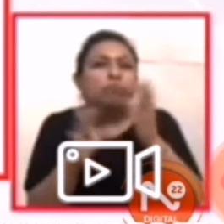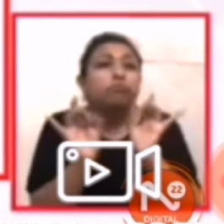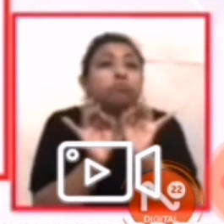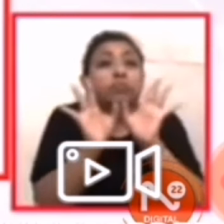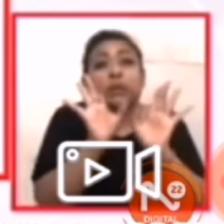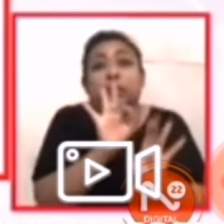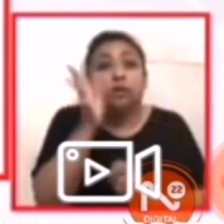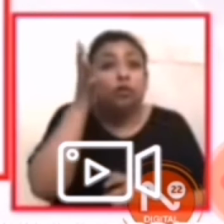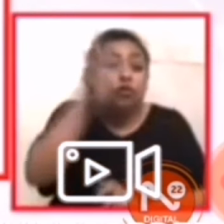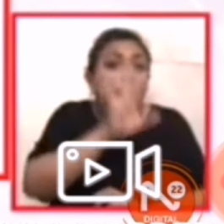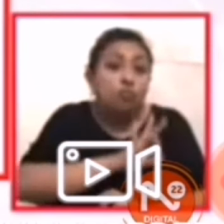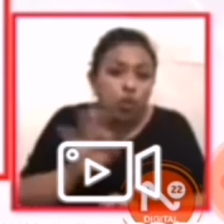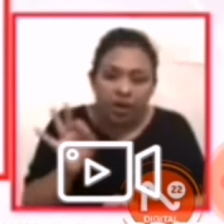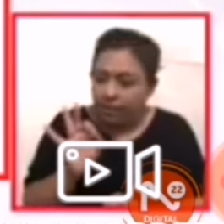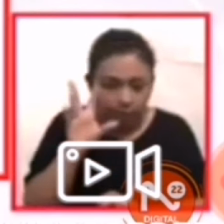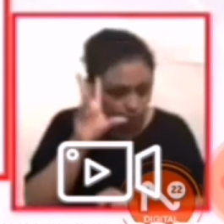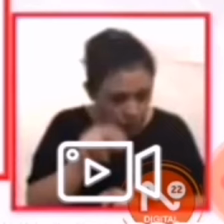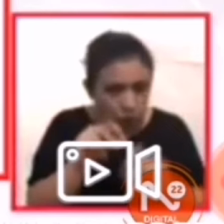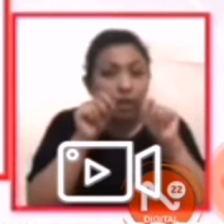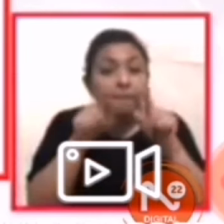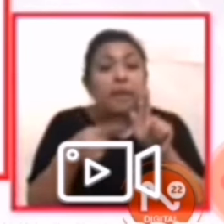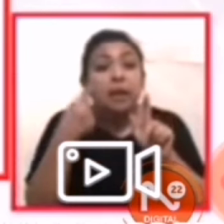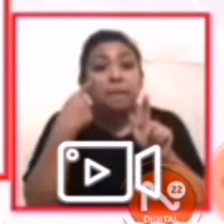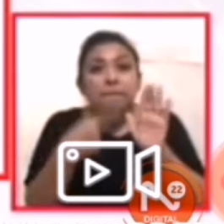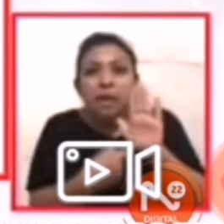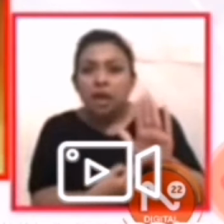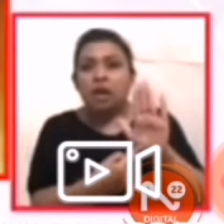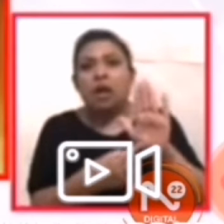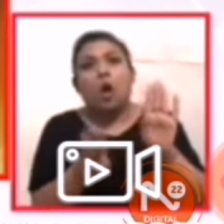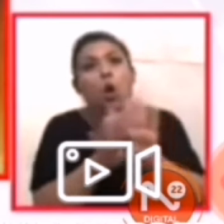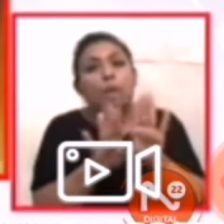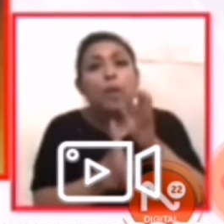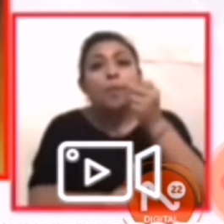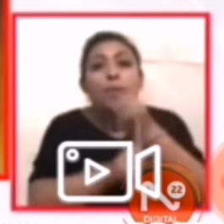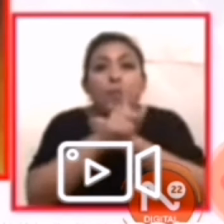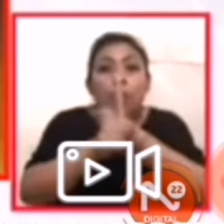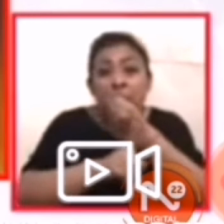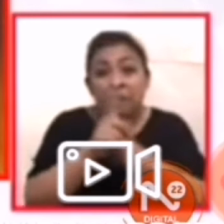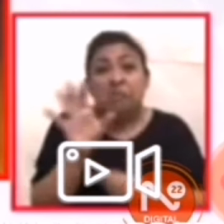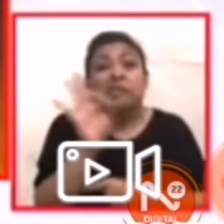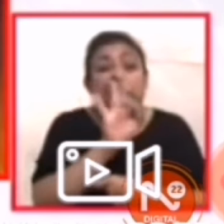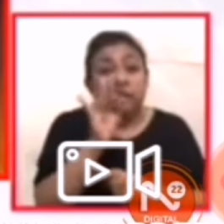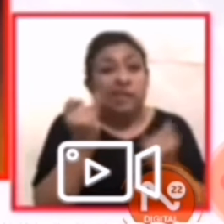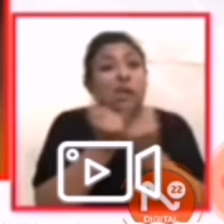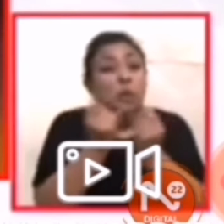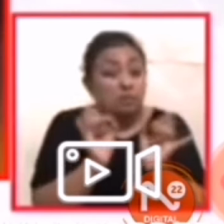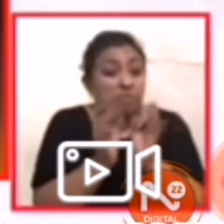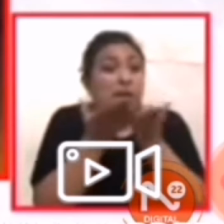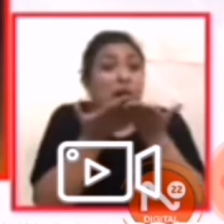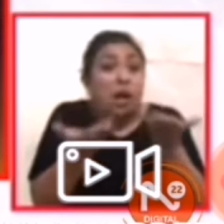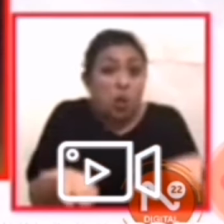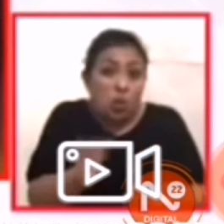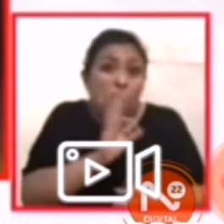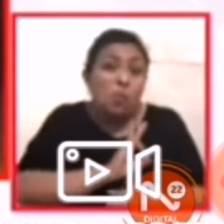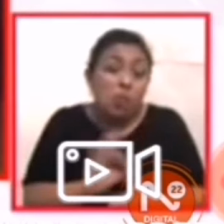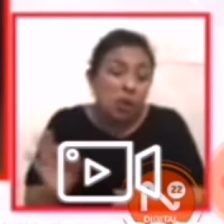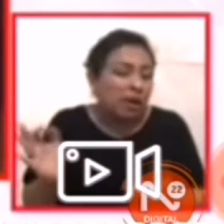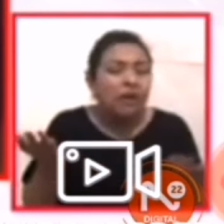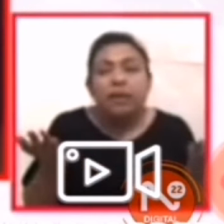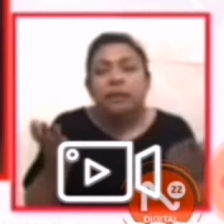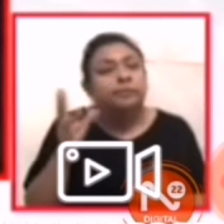ocurrir, sino que pone el dedo en el renglón en problemáticas que podrían también estar ocurriendo. O sea, no